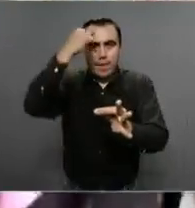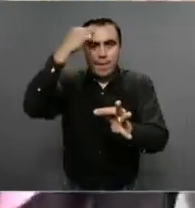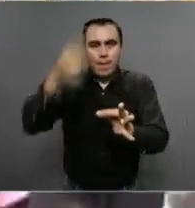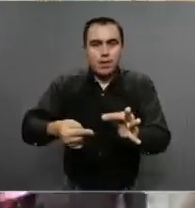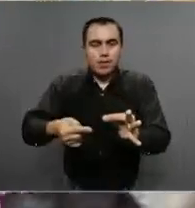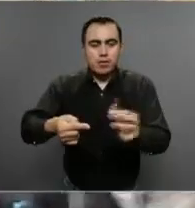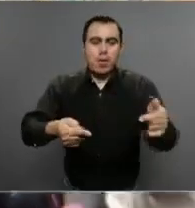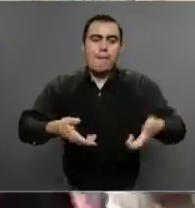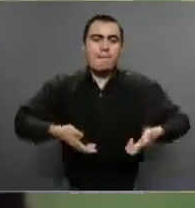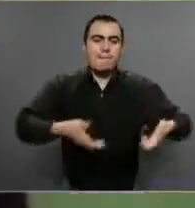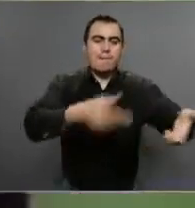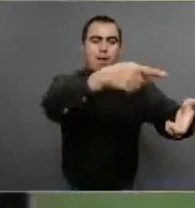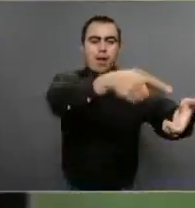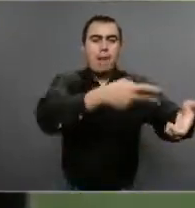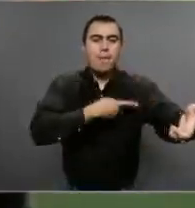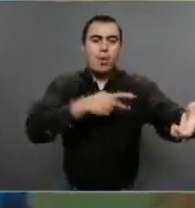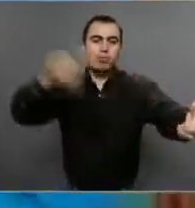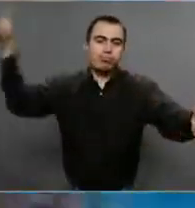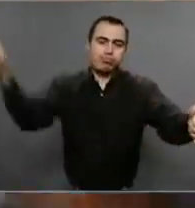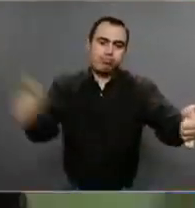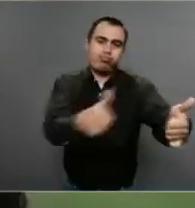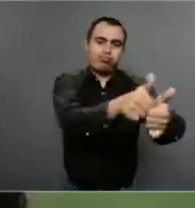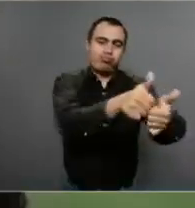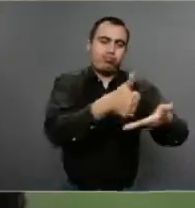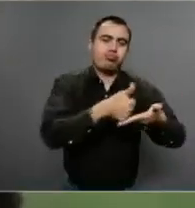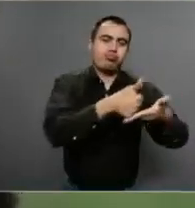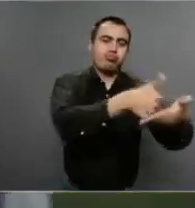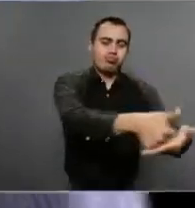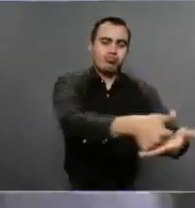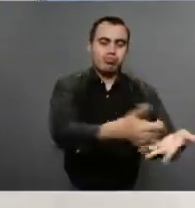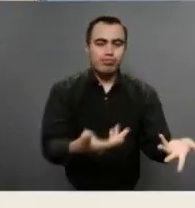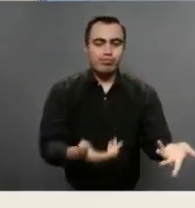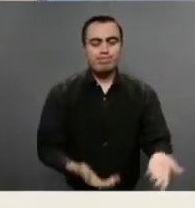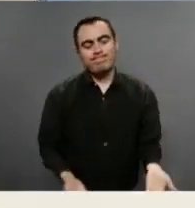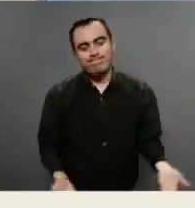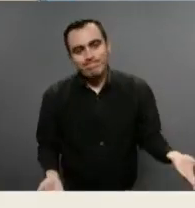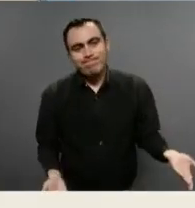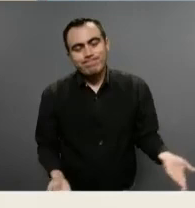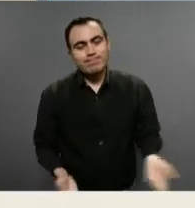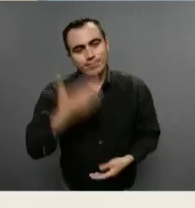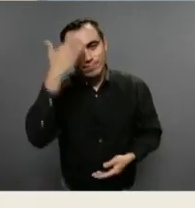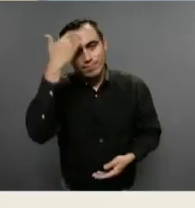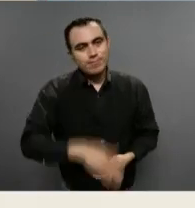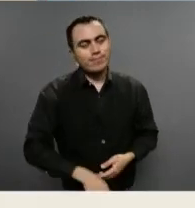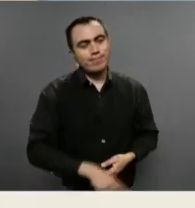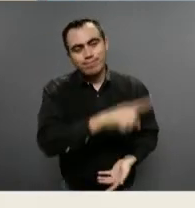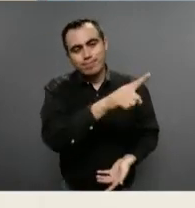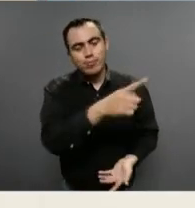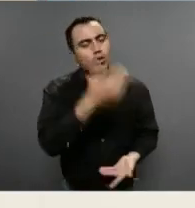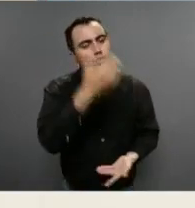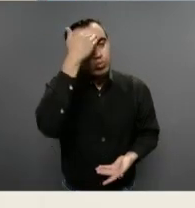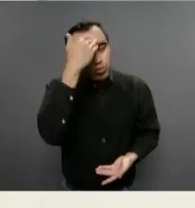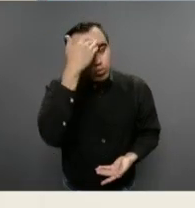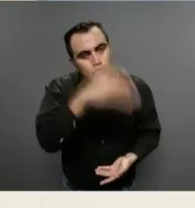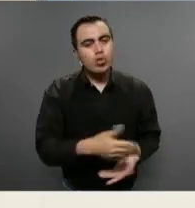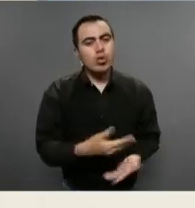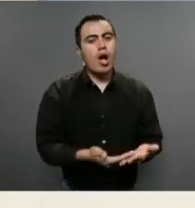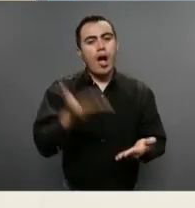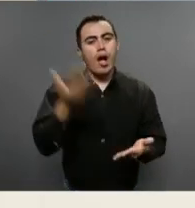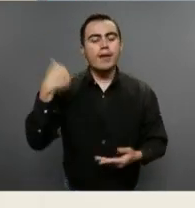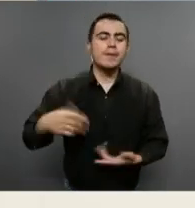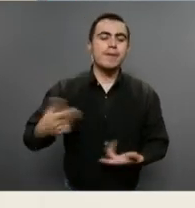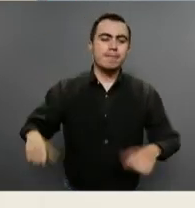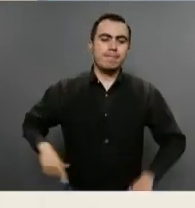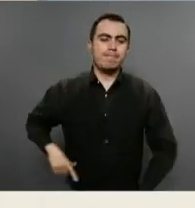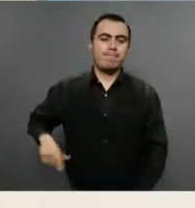no lo han logrado. Y vaya que tienes argumentos para hablar de lo que han hecho o dejado de hacer las instituciones